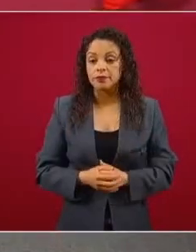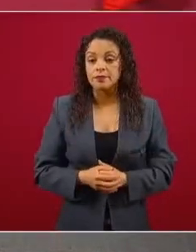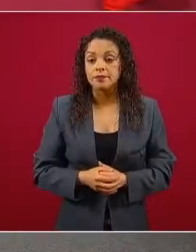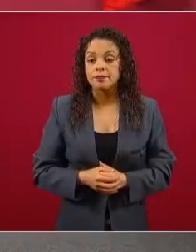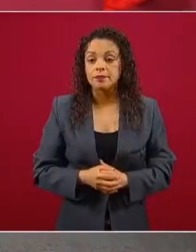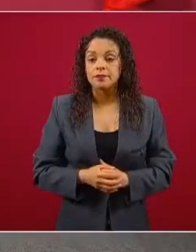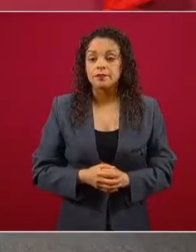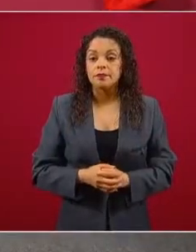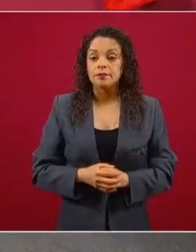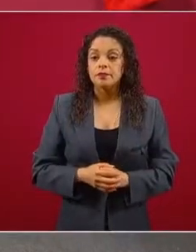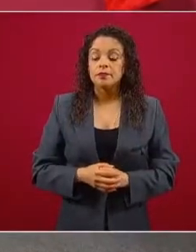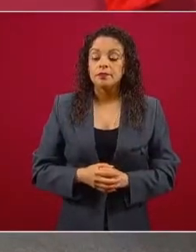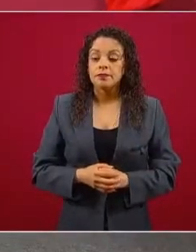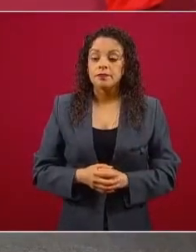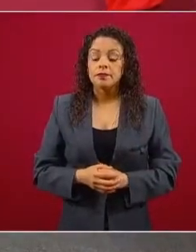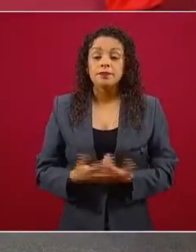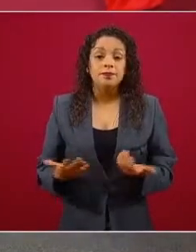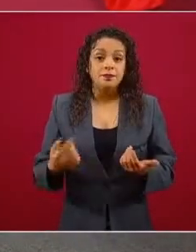Fuimos